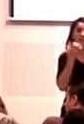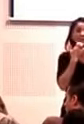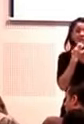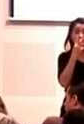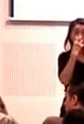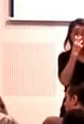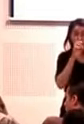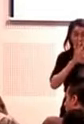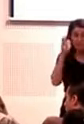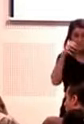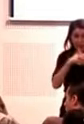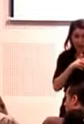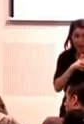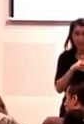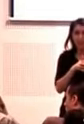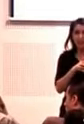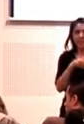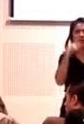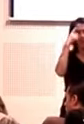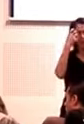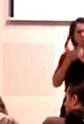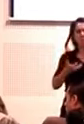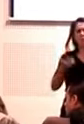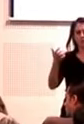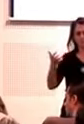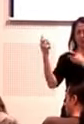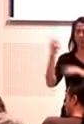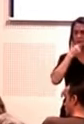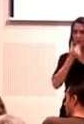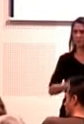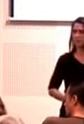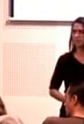en internet, creo que se puede encontrar fácilmente.